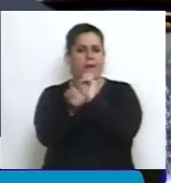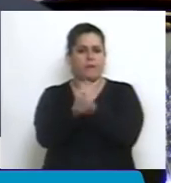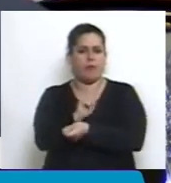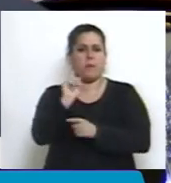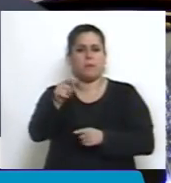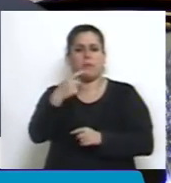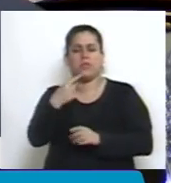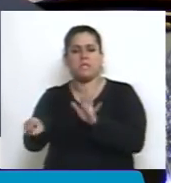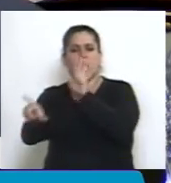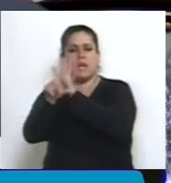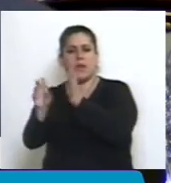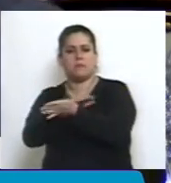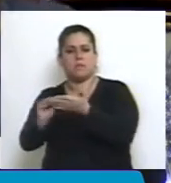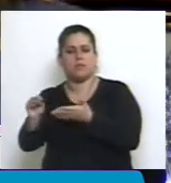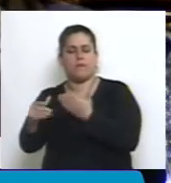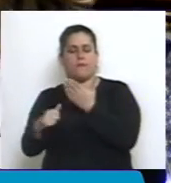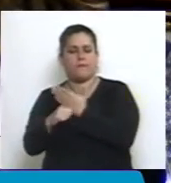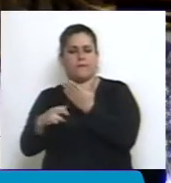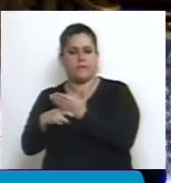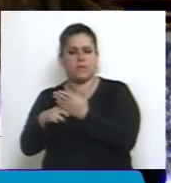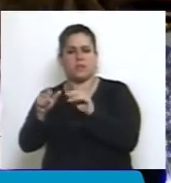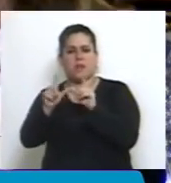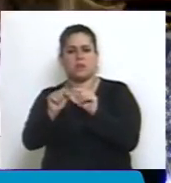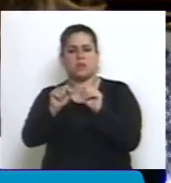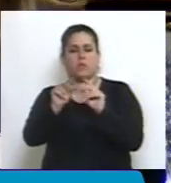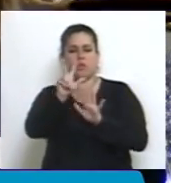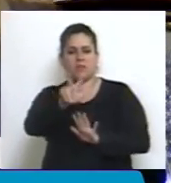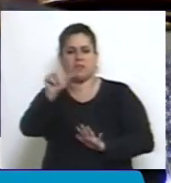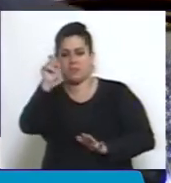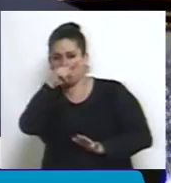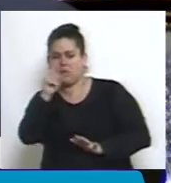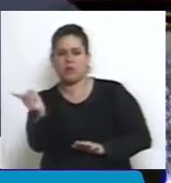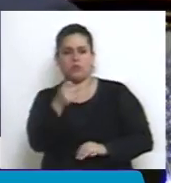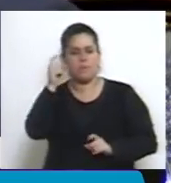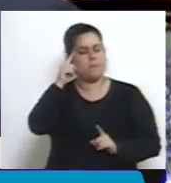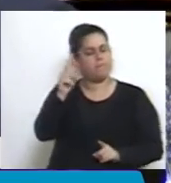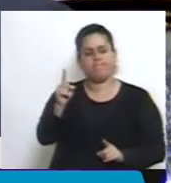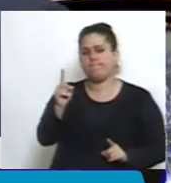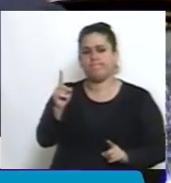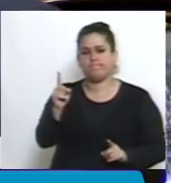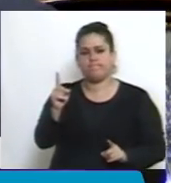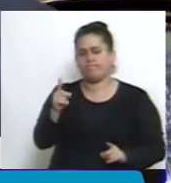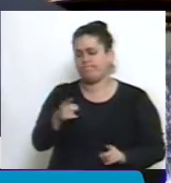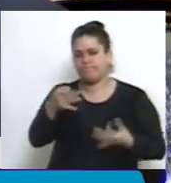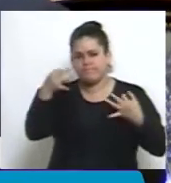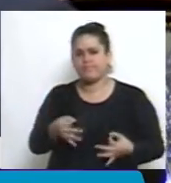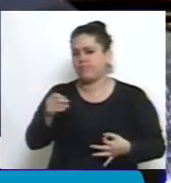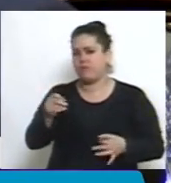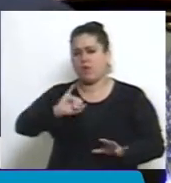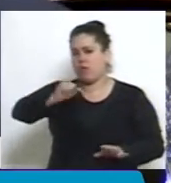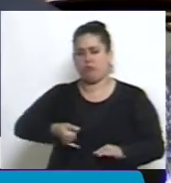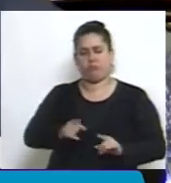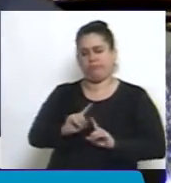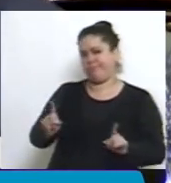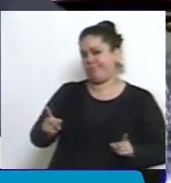hecho de la Ley de Administración Financiera del artículo 37, que la consideramos total y absolutamente